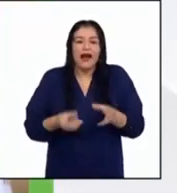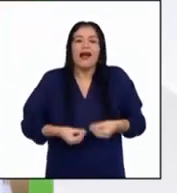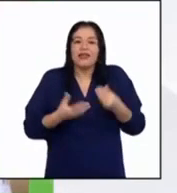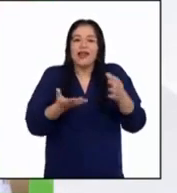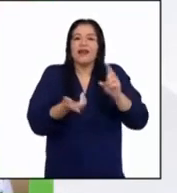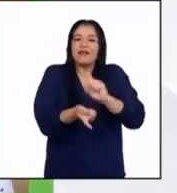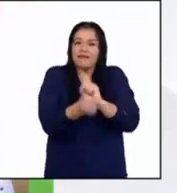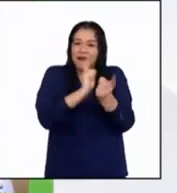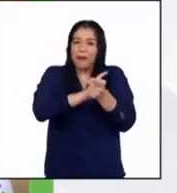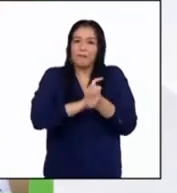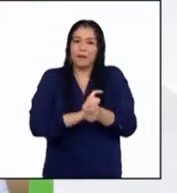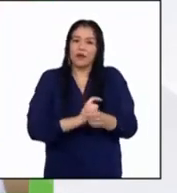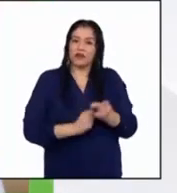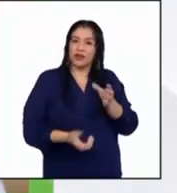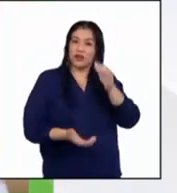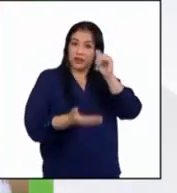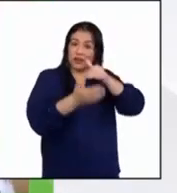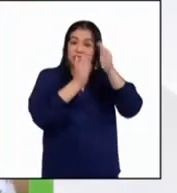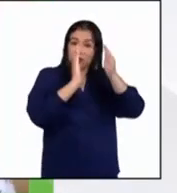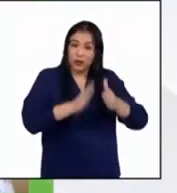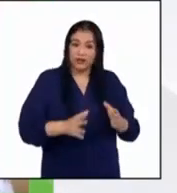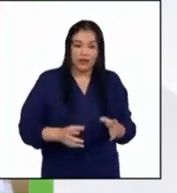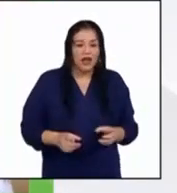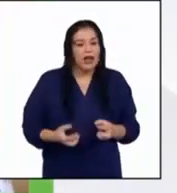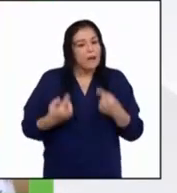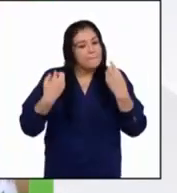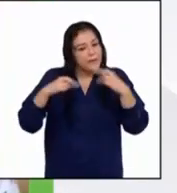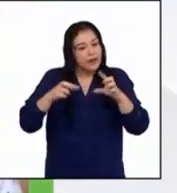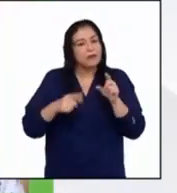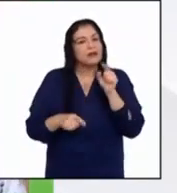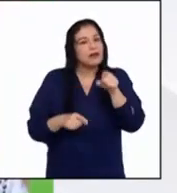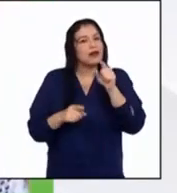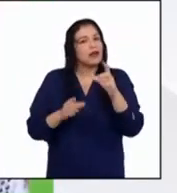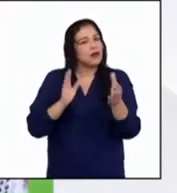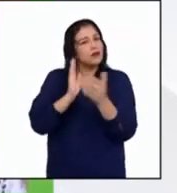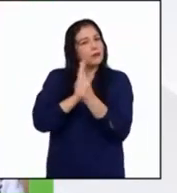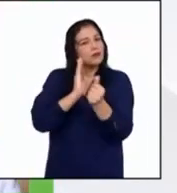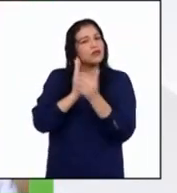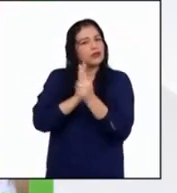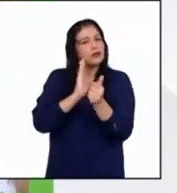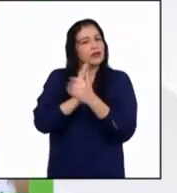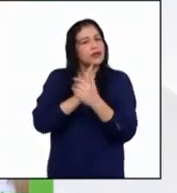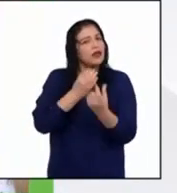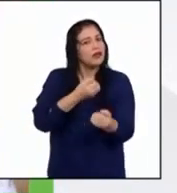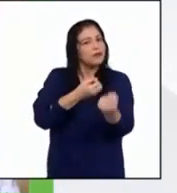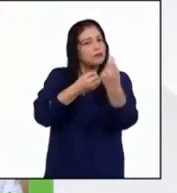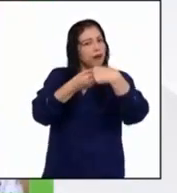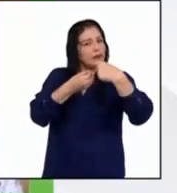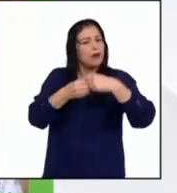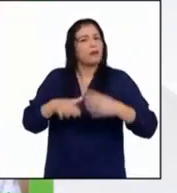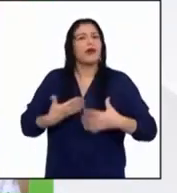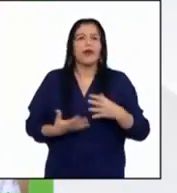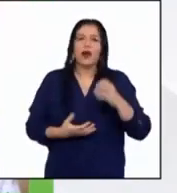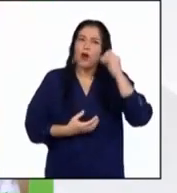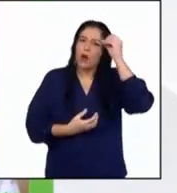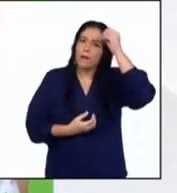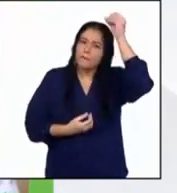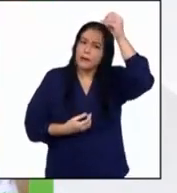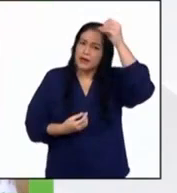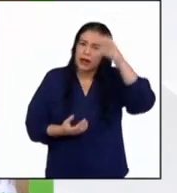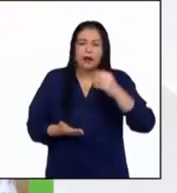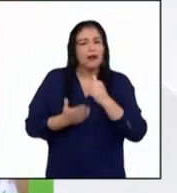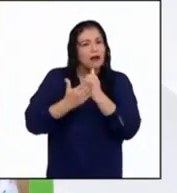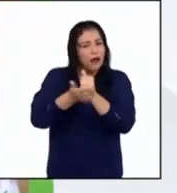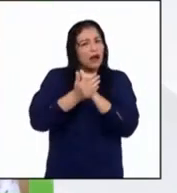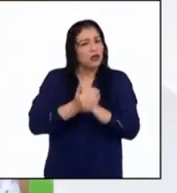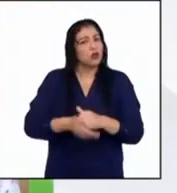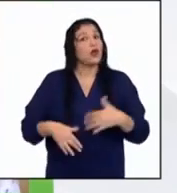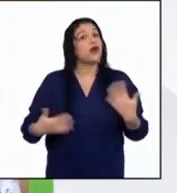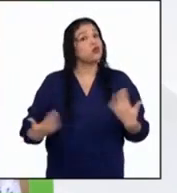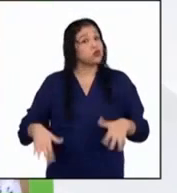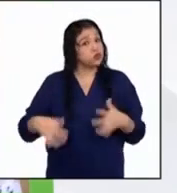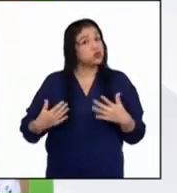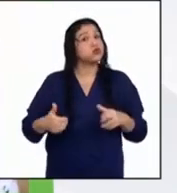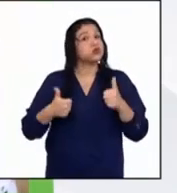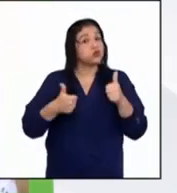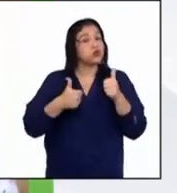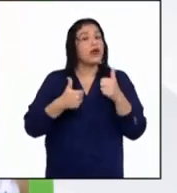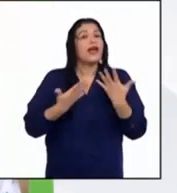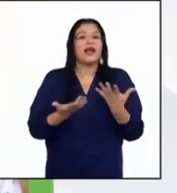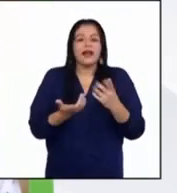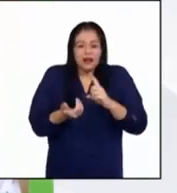y darles esa capacidad de empoderamiento, pueden aportar de manera significativa en